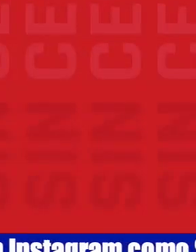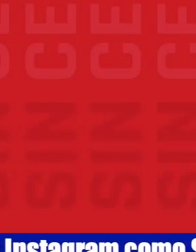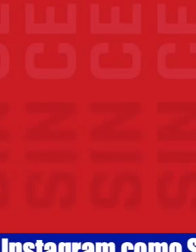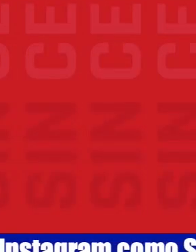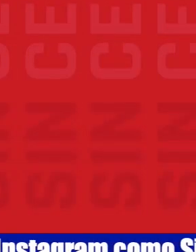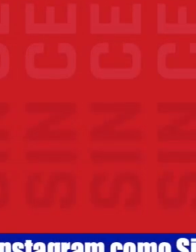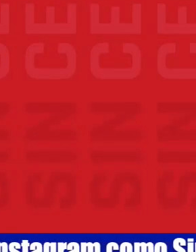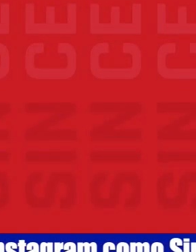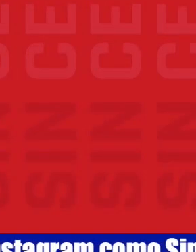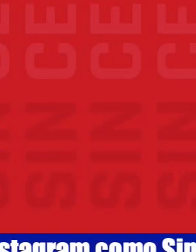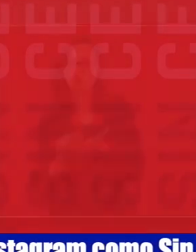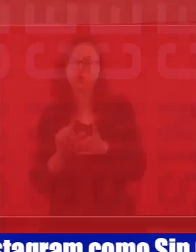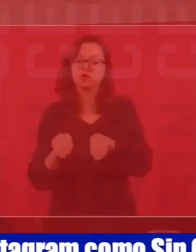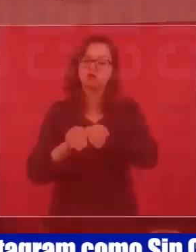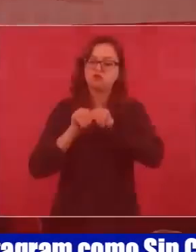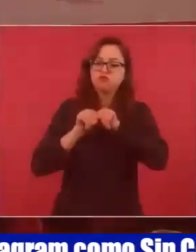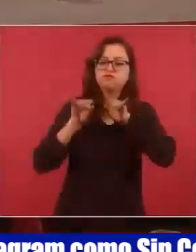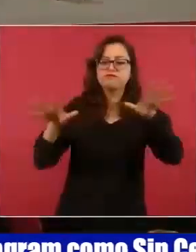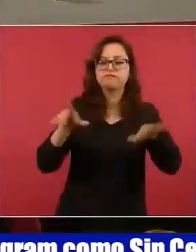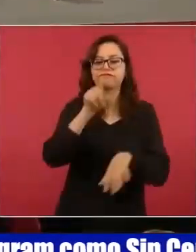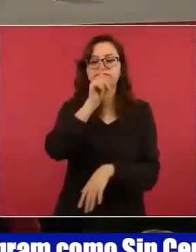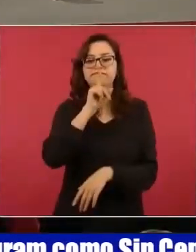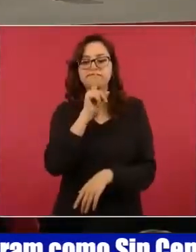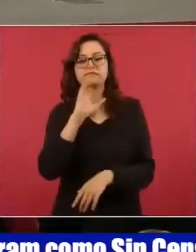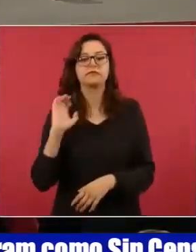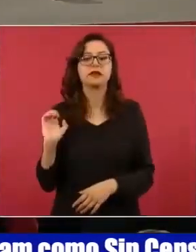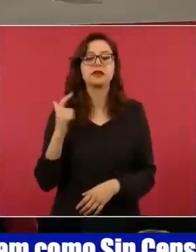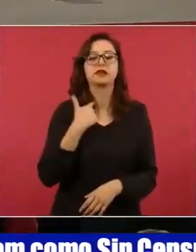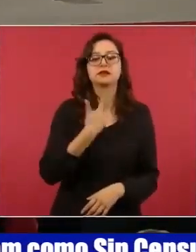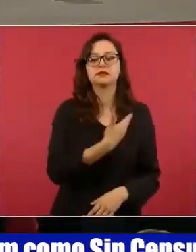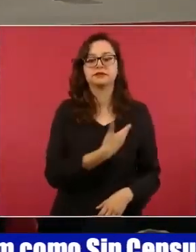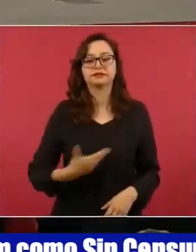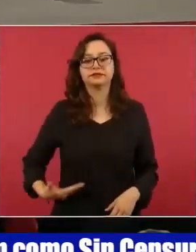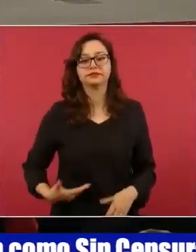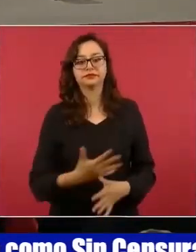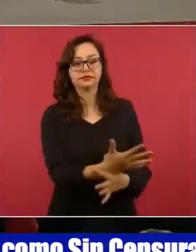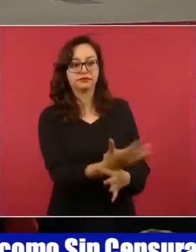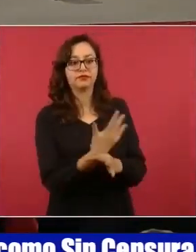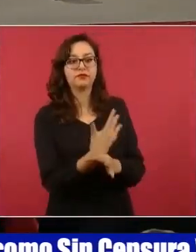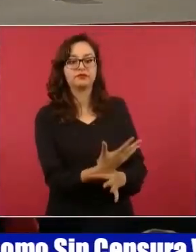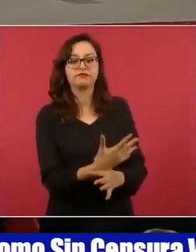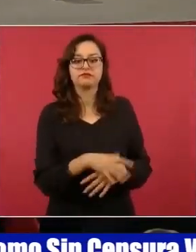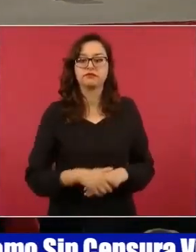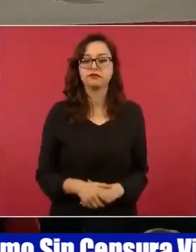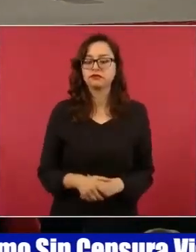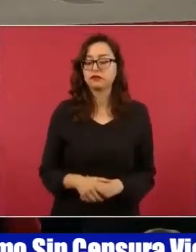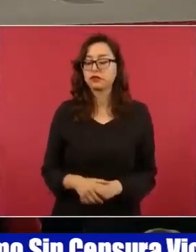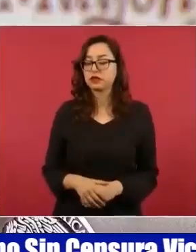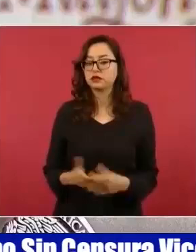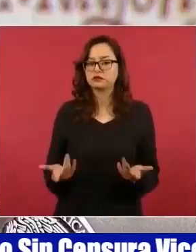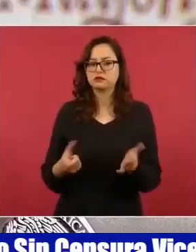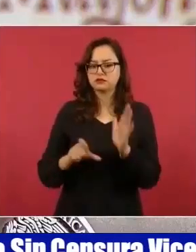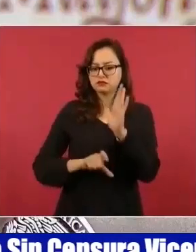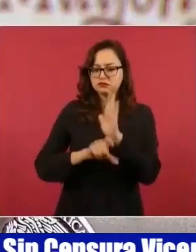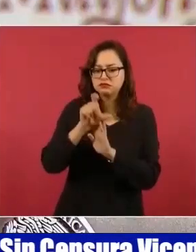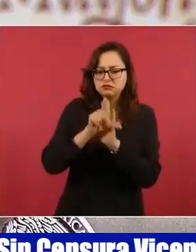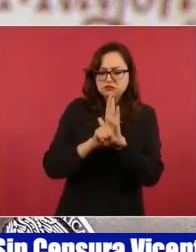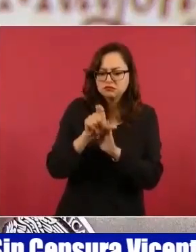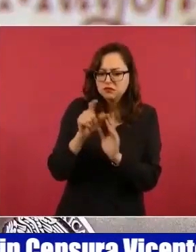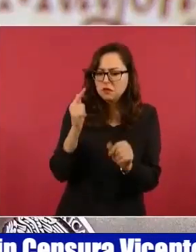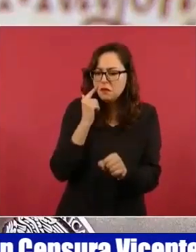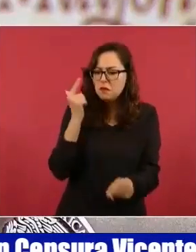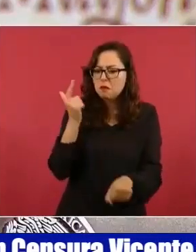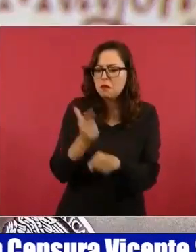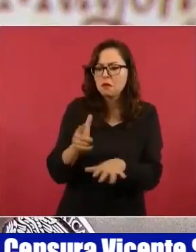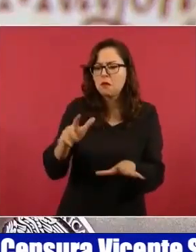encargada del segmento ¿Quién es quién? En las mentiras de la semana, y Jesús Ramírez Cuevas, el vocero del presidente,